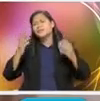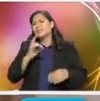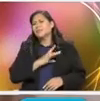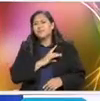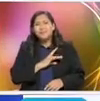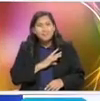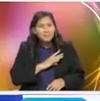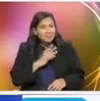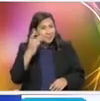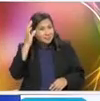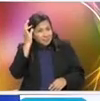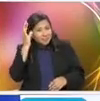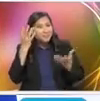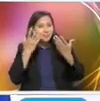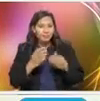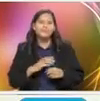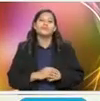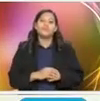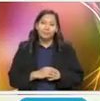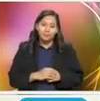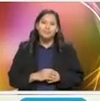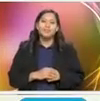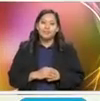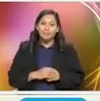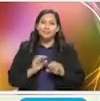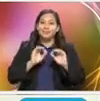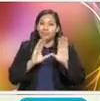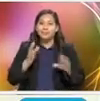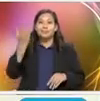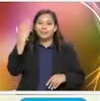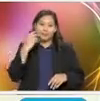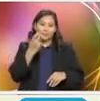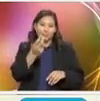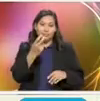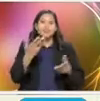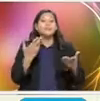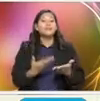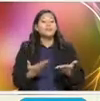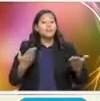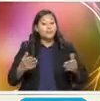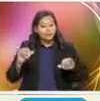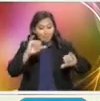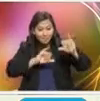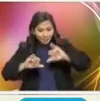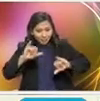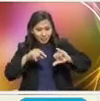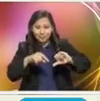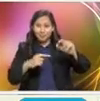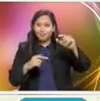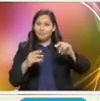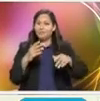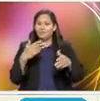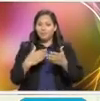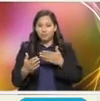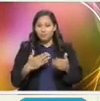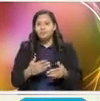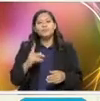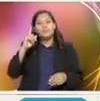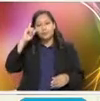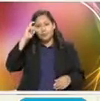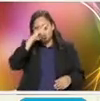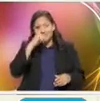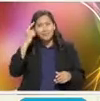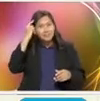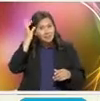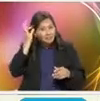se vaya a maltratar, ¿no? Claro, es que antes era así, pero ahora con la tecnología de este tinte, bueno, va a ser muy difícil que